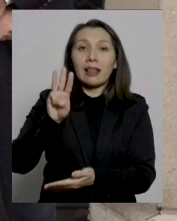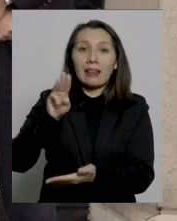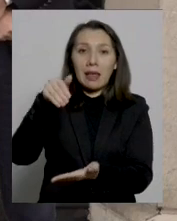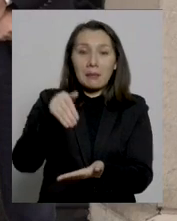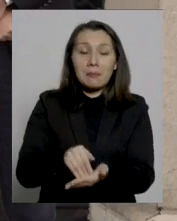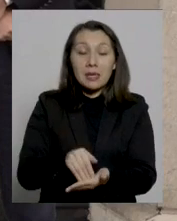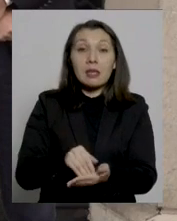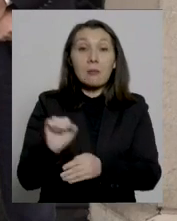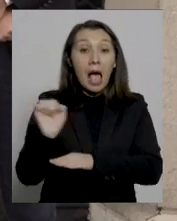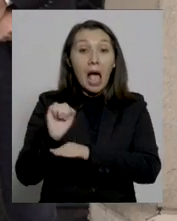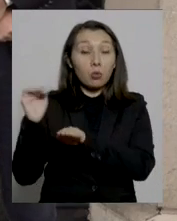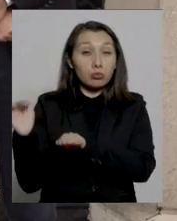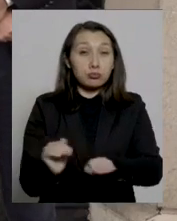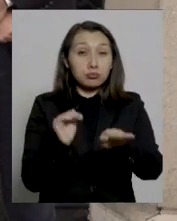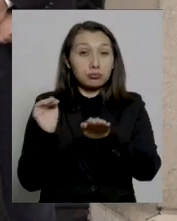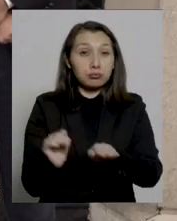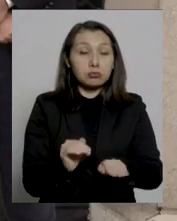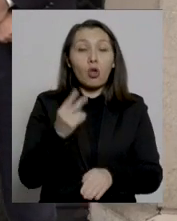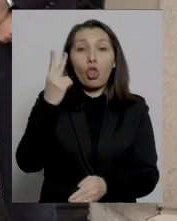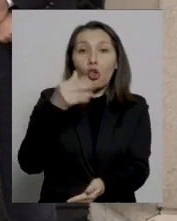4.083.000 y por vehículos